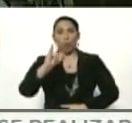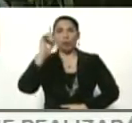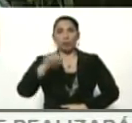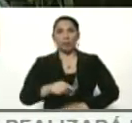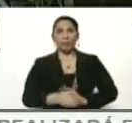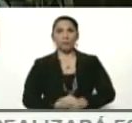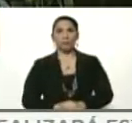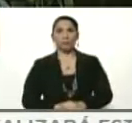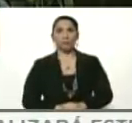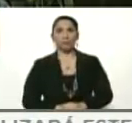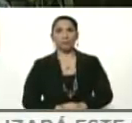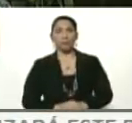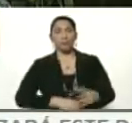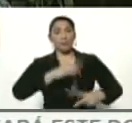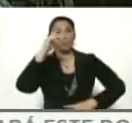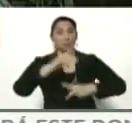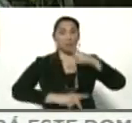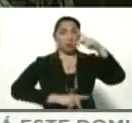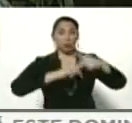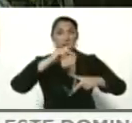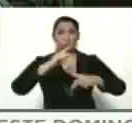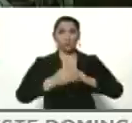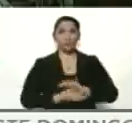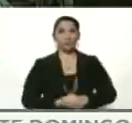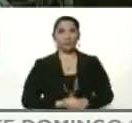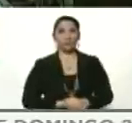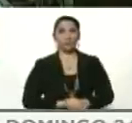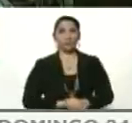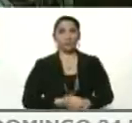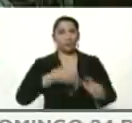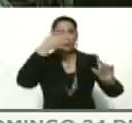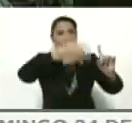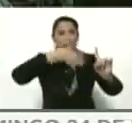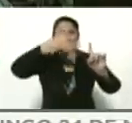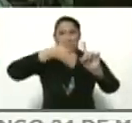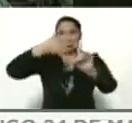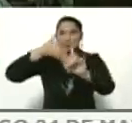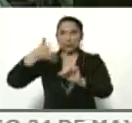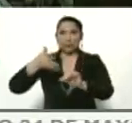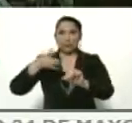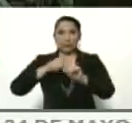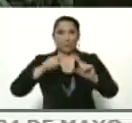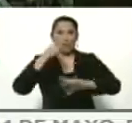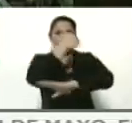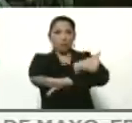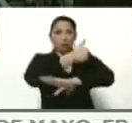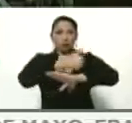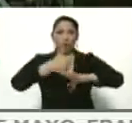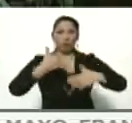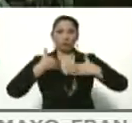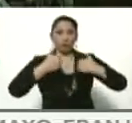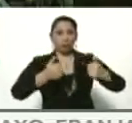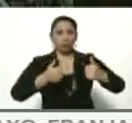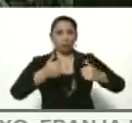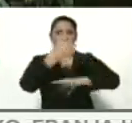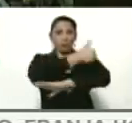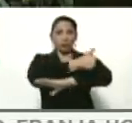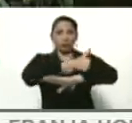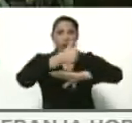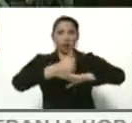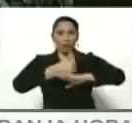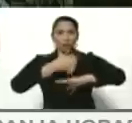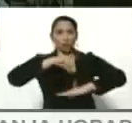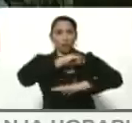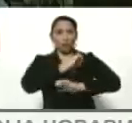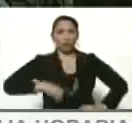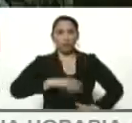defensa integral, un proceso de capacitación para los funcionarios de salud, los funcionarios de nuestra